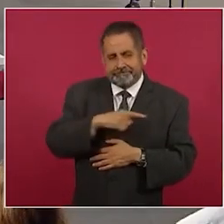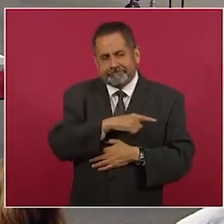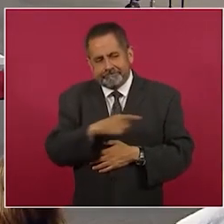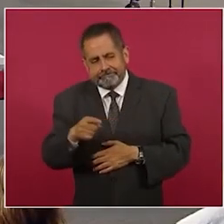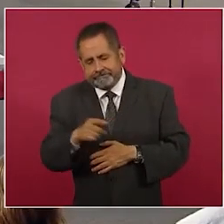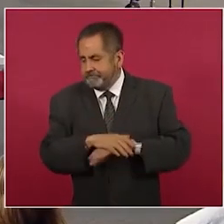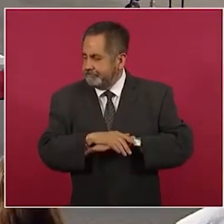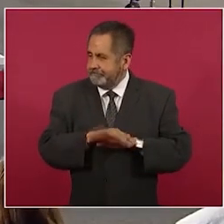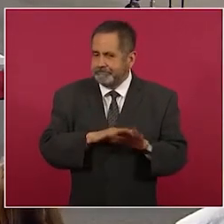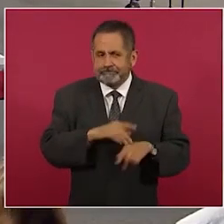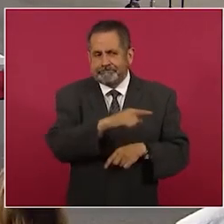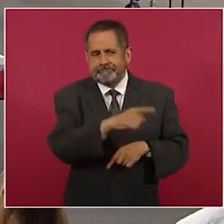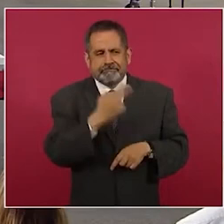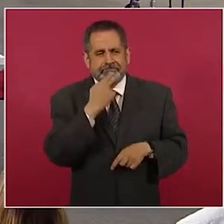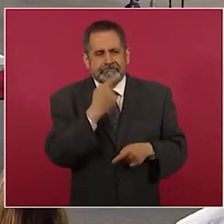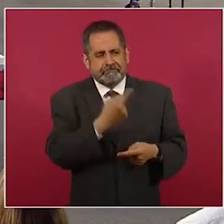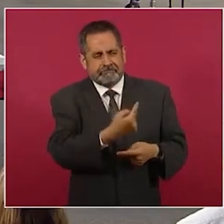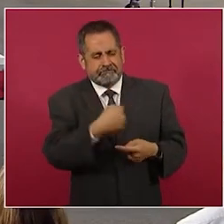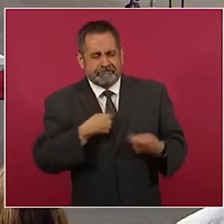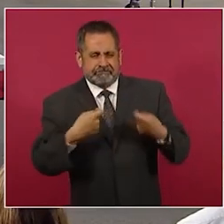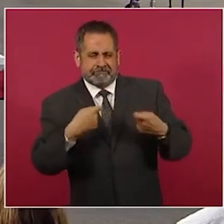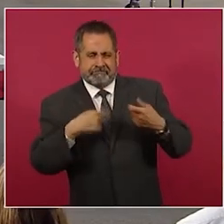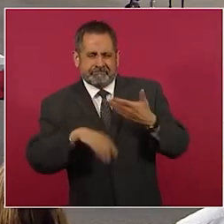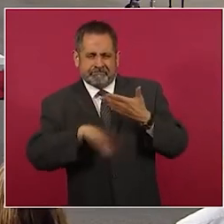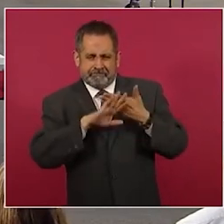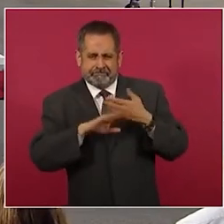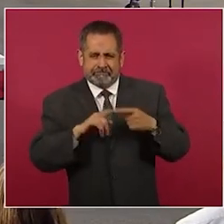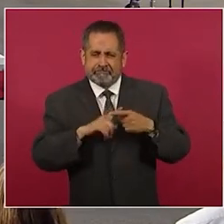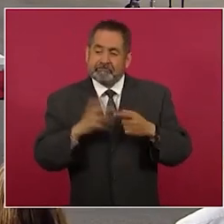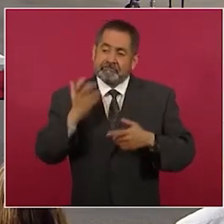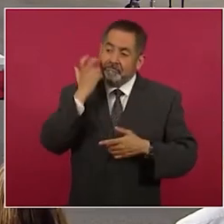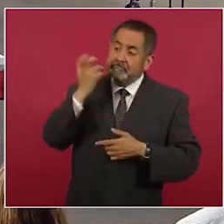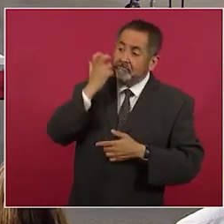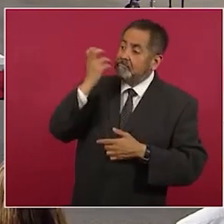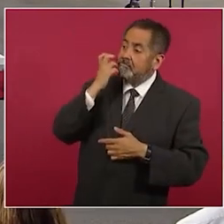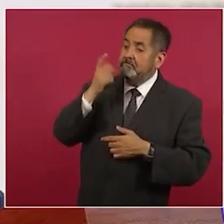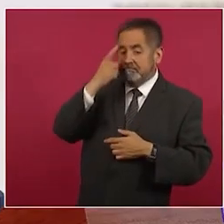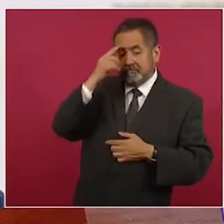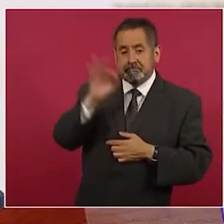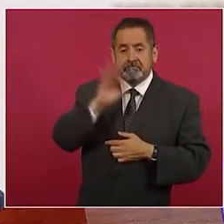que iban a utilizar las concesiones para especular,